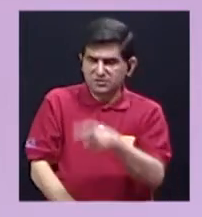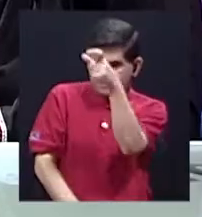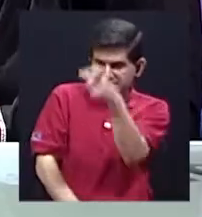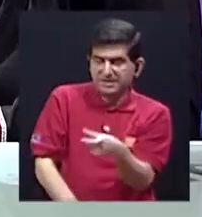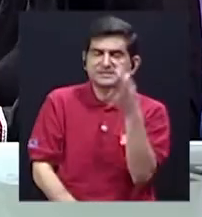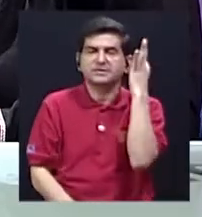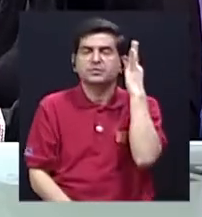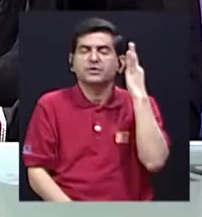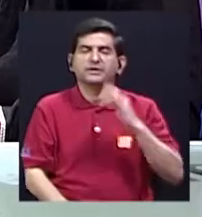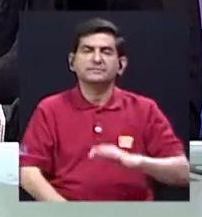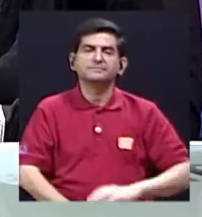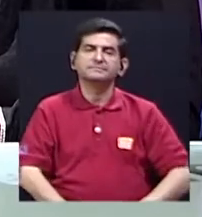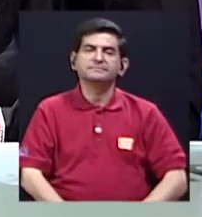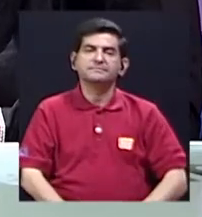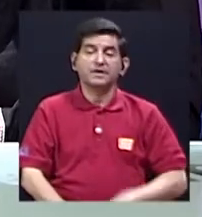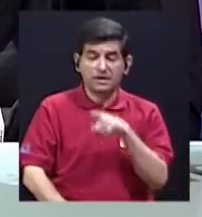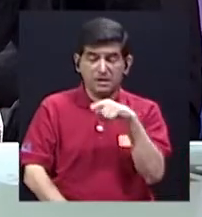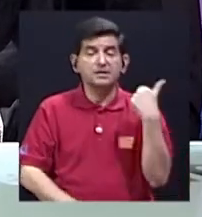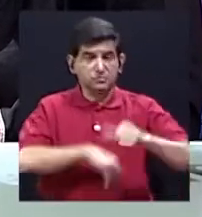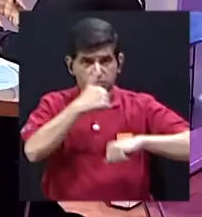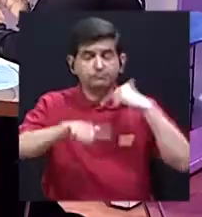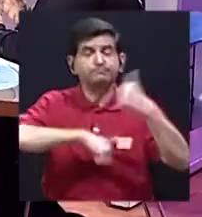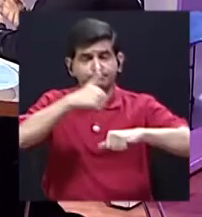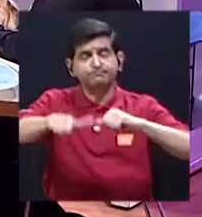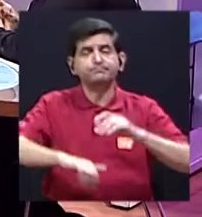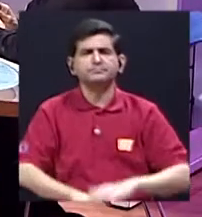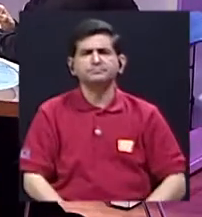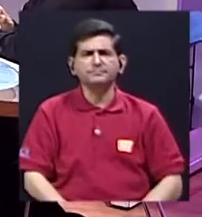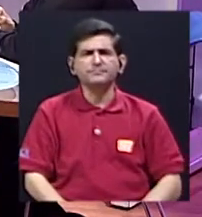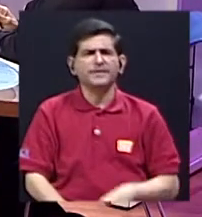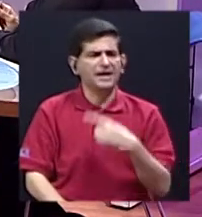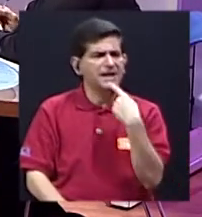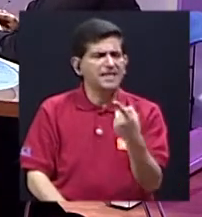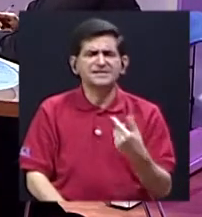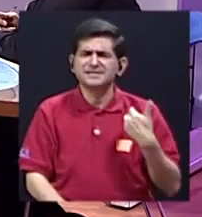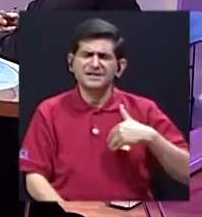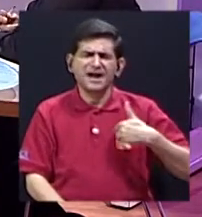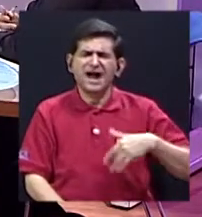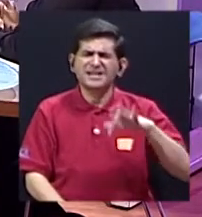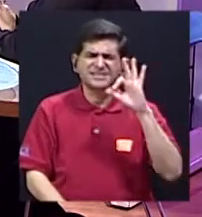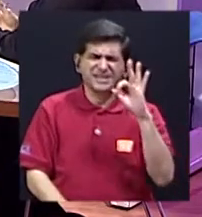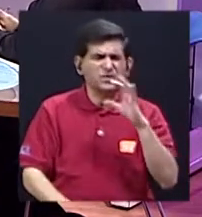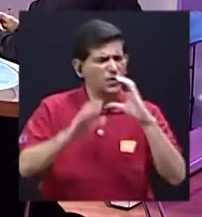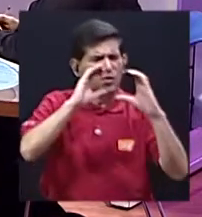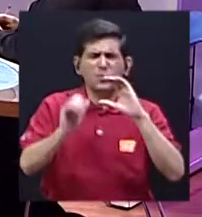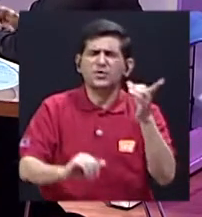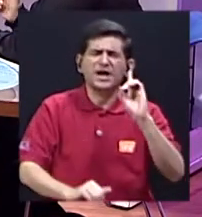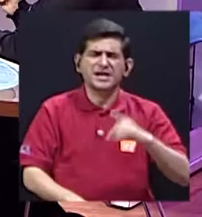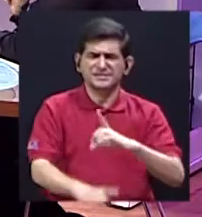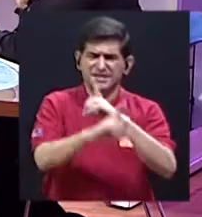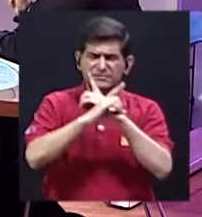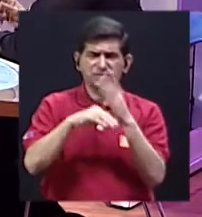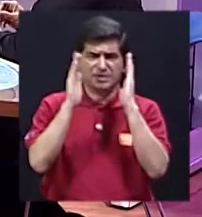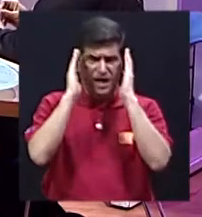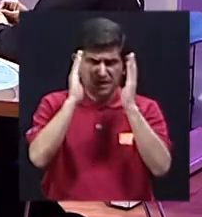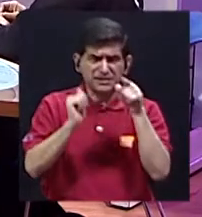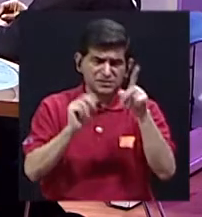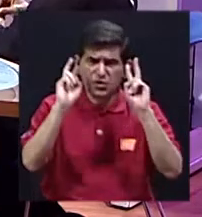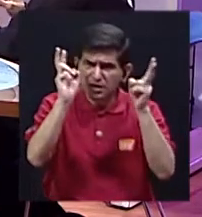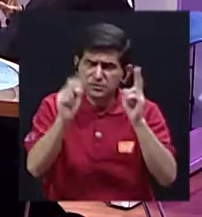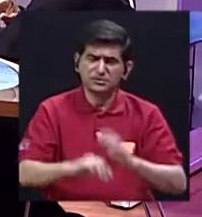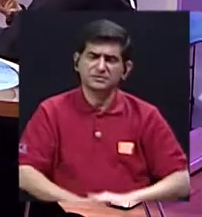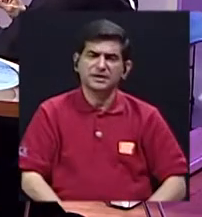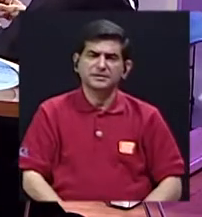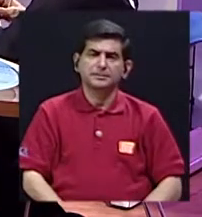ser mujeres y eso hay que combatir a donde le decimos san francisco que ya que se comuniquen la defensoría para tratar ese tema claro